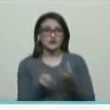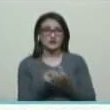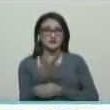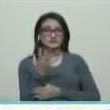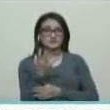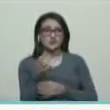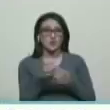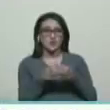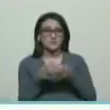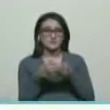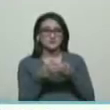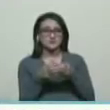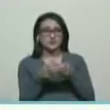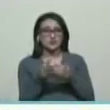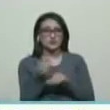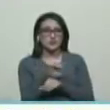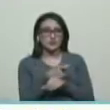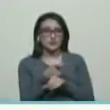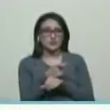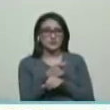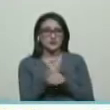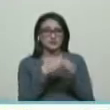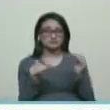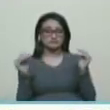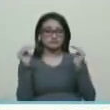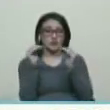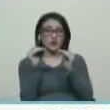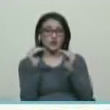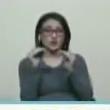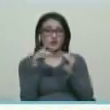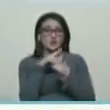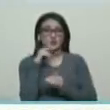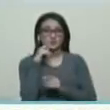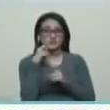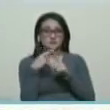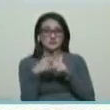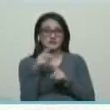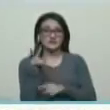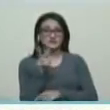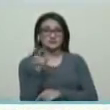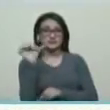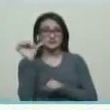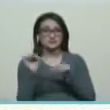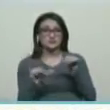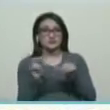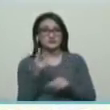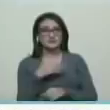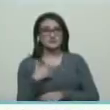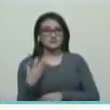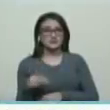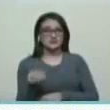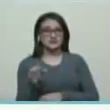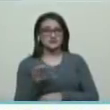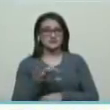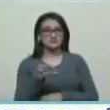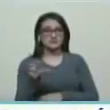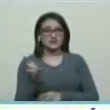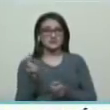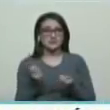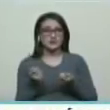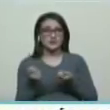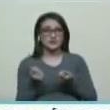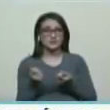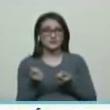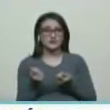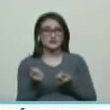de la Comisión Intergubernamental de Alto Nivel Rusia-Venezuela. Vamos a escuchar palabras del vicepresidente sectorial para el área económica,